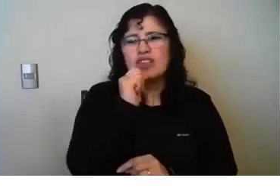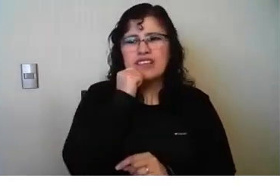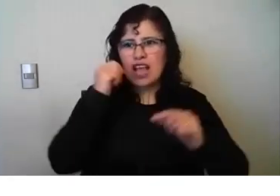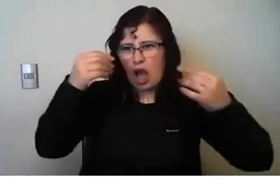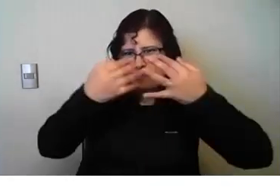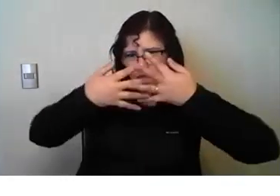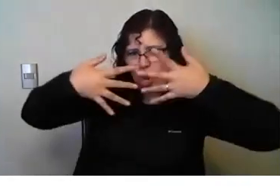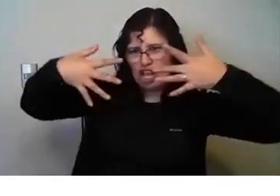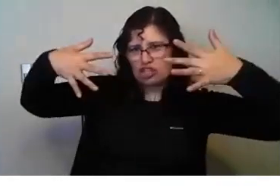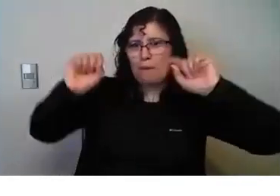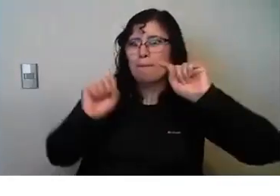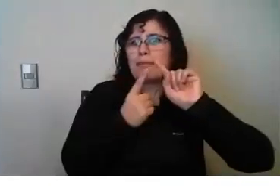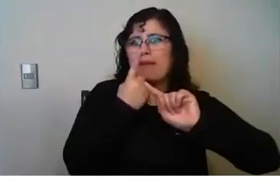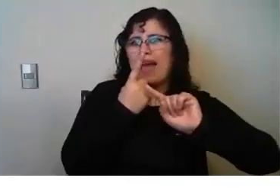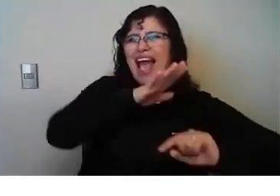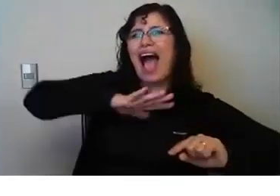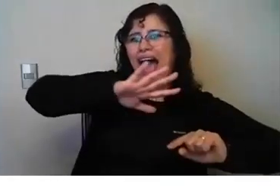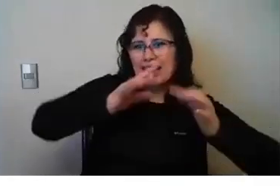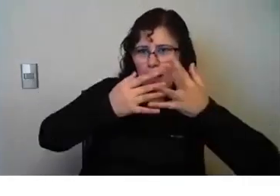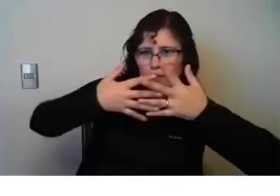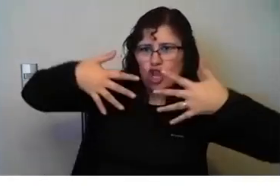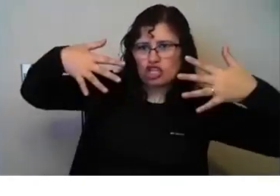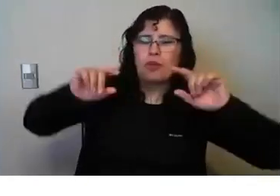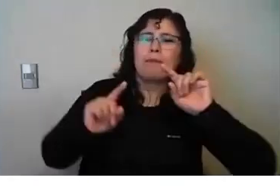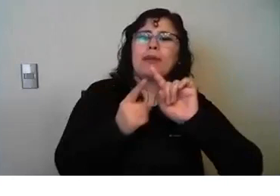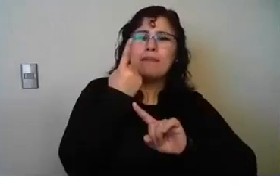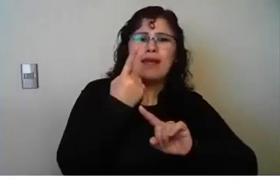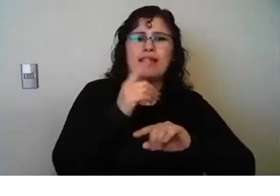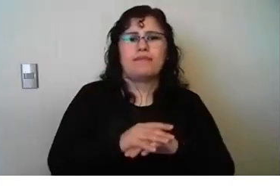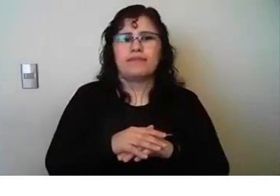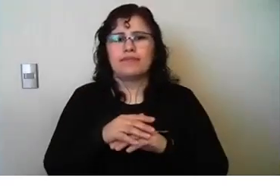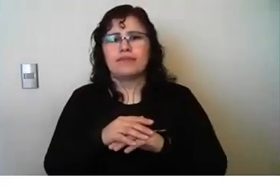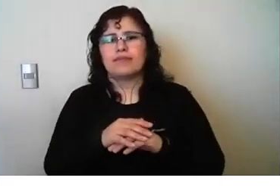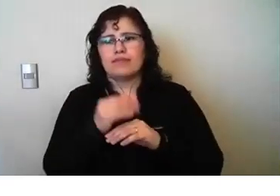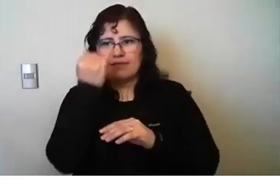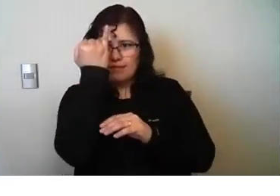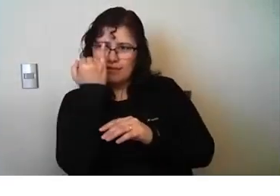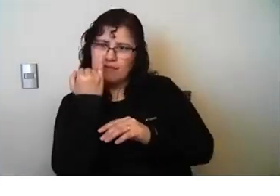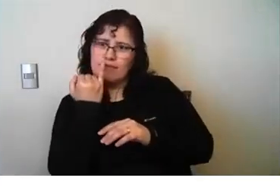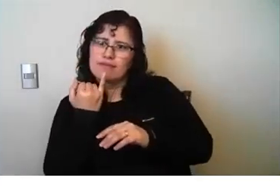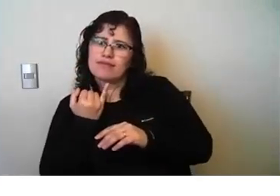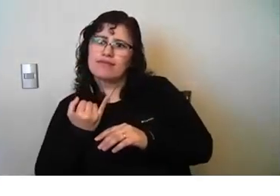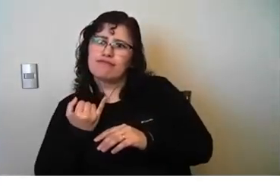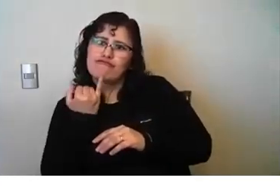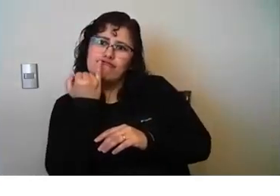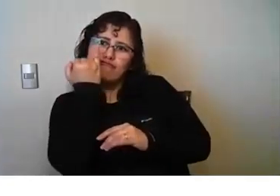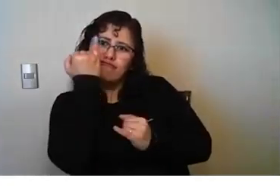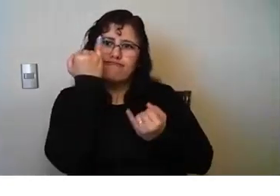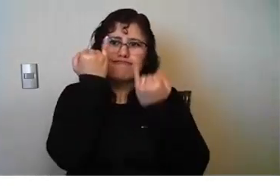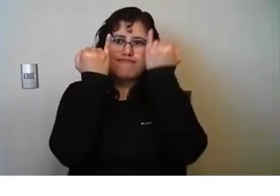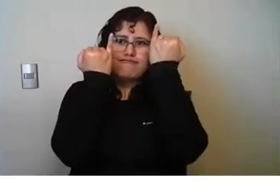acá, recibe información del tálamo ipsilateral y está organizada